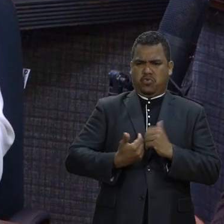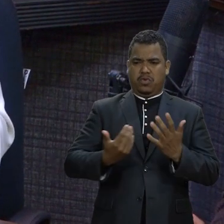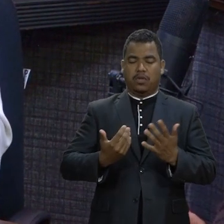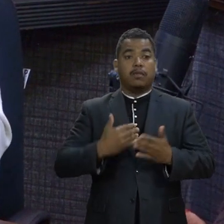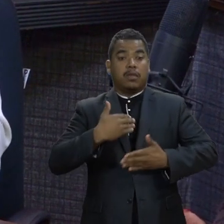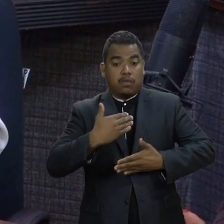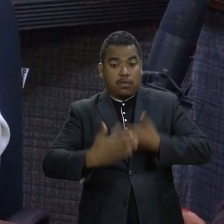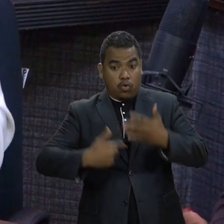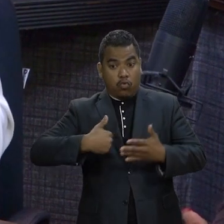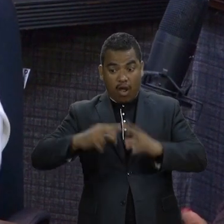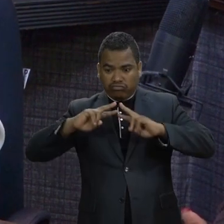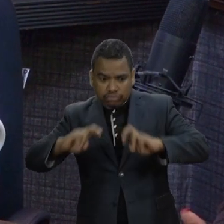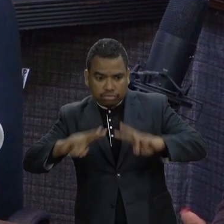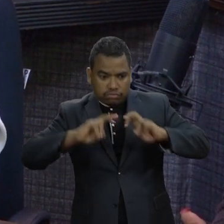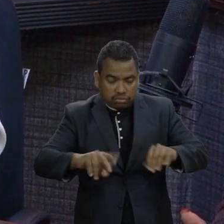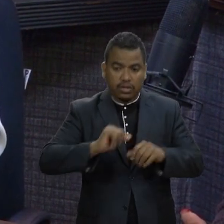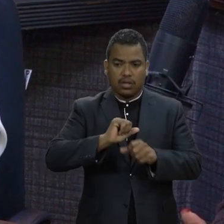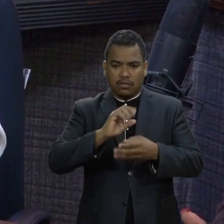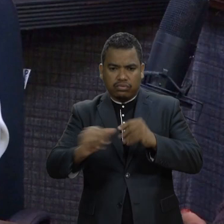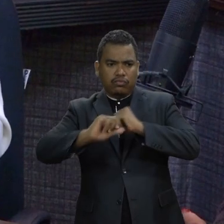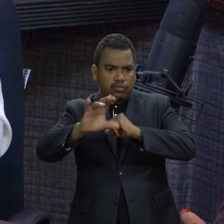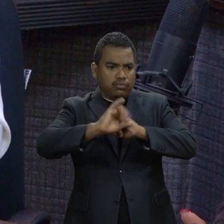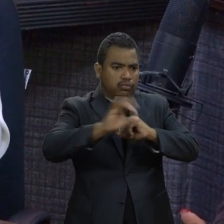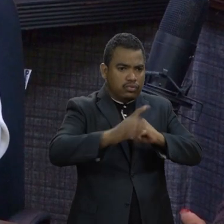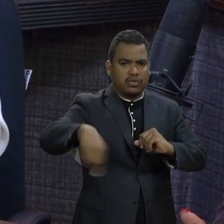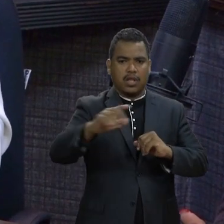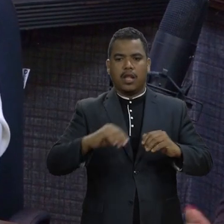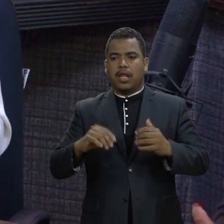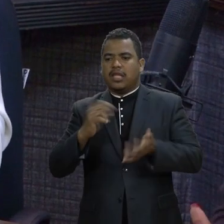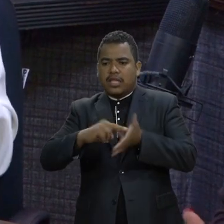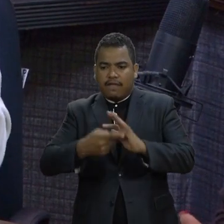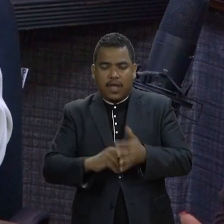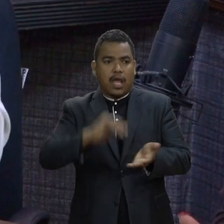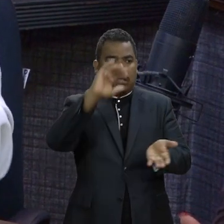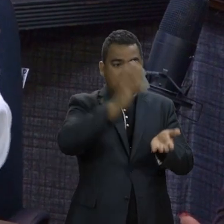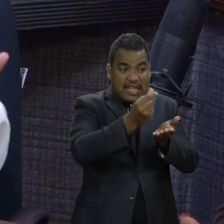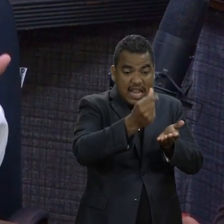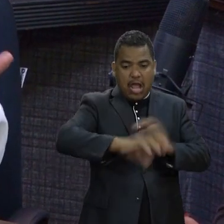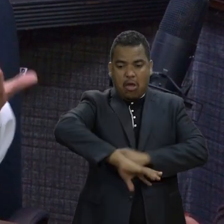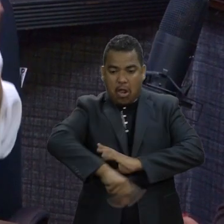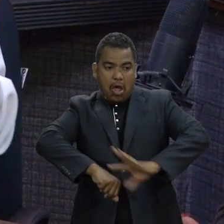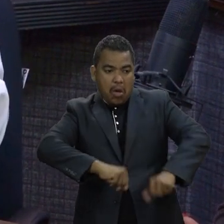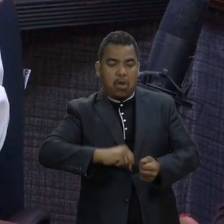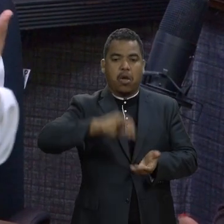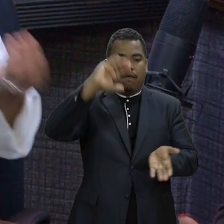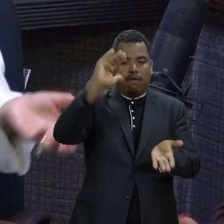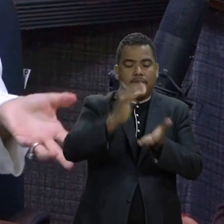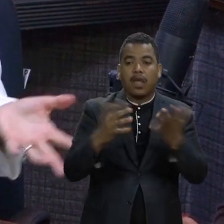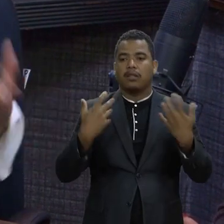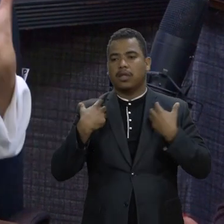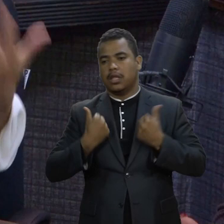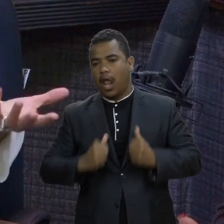que sofisticar su forma de hacer saber robar. Porque antes era muy a la clara, porque nadie perseguía,